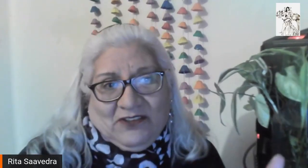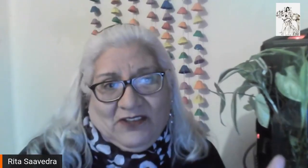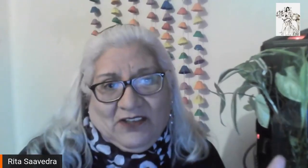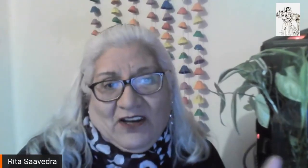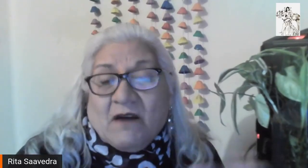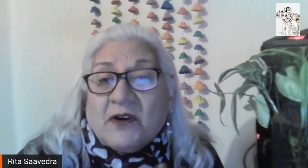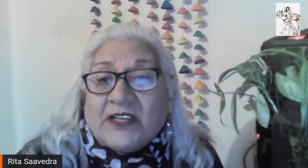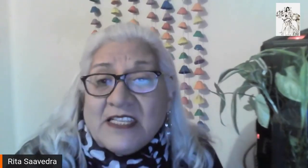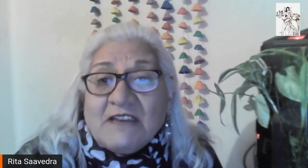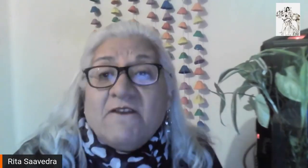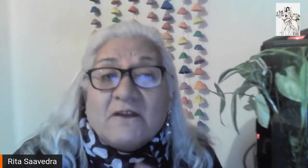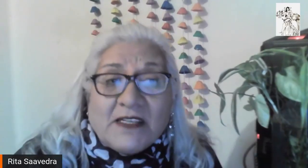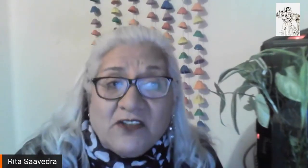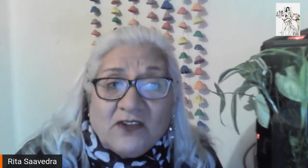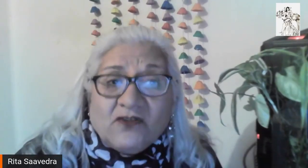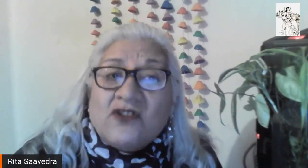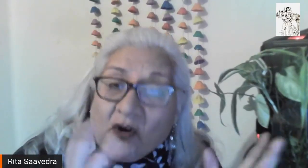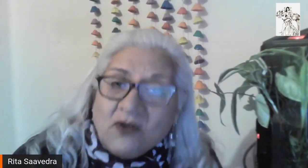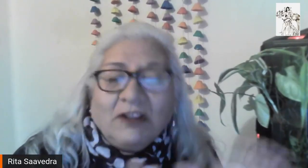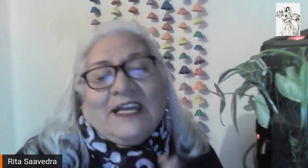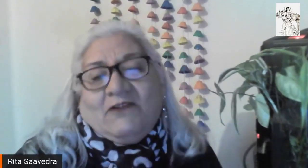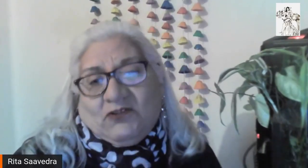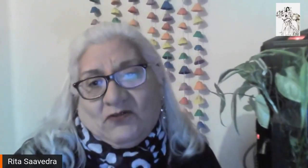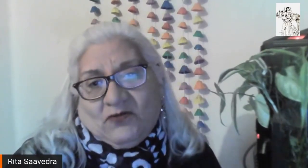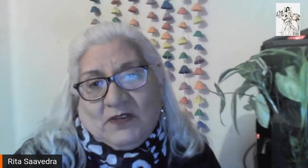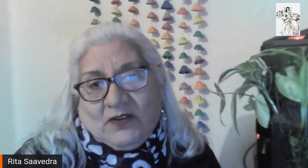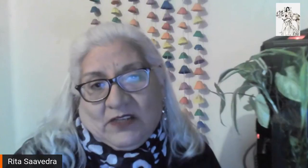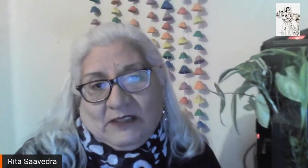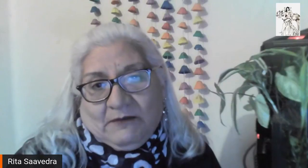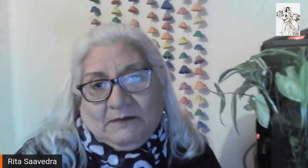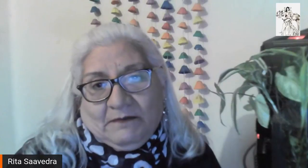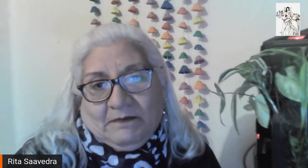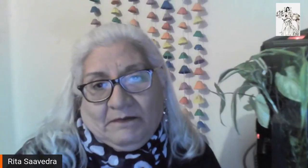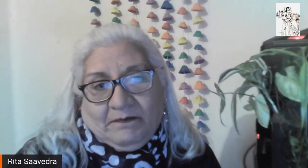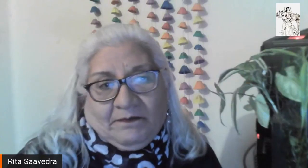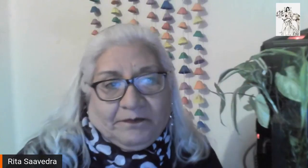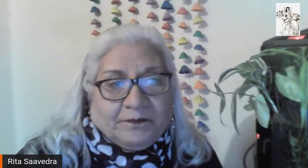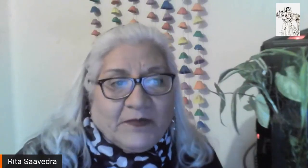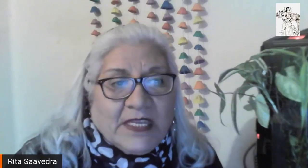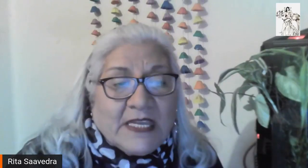sabemos, porque esta información se oculta a los consumidores.